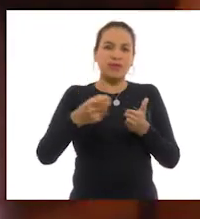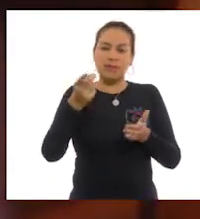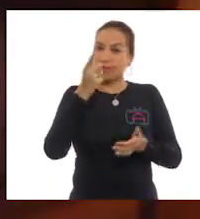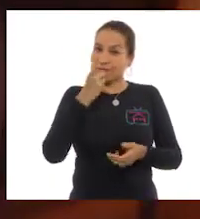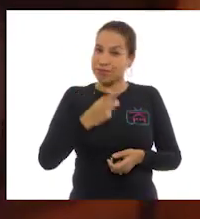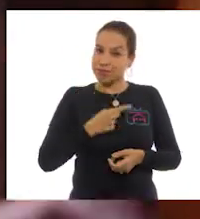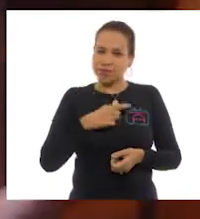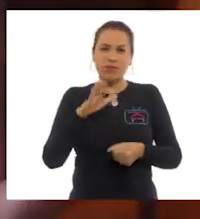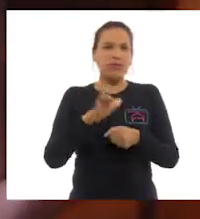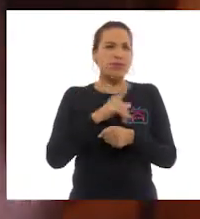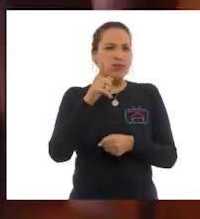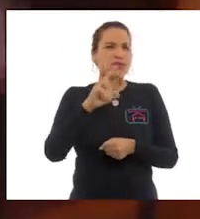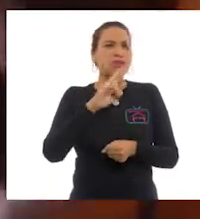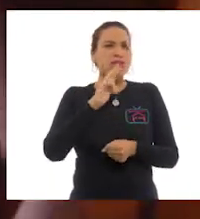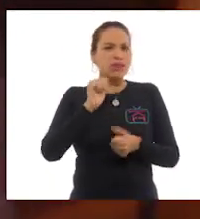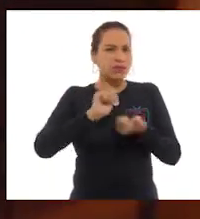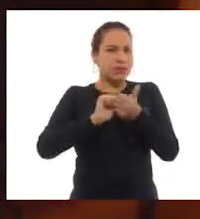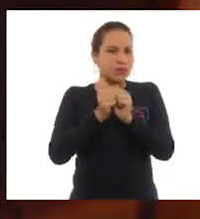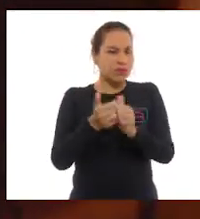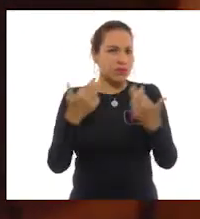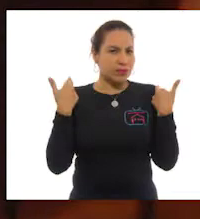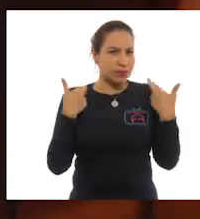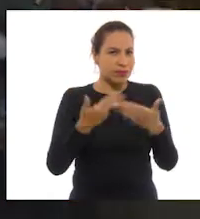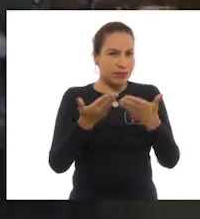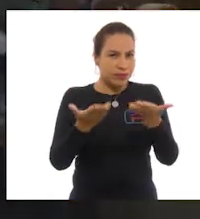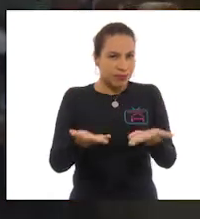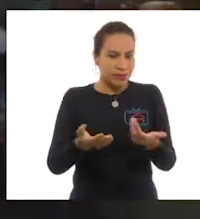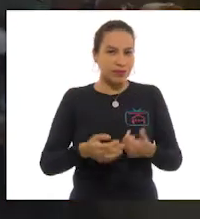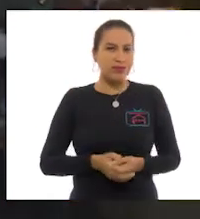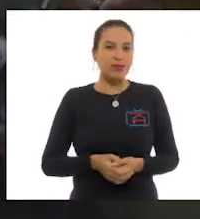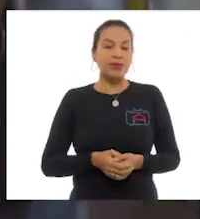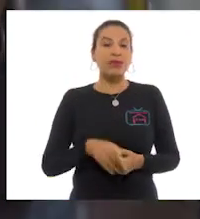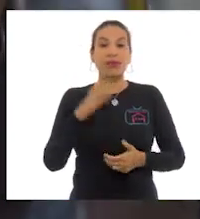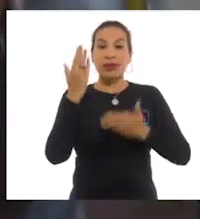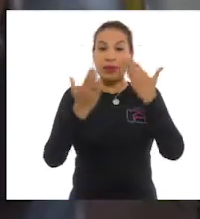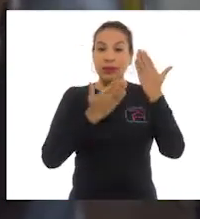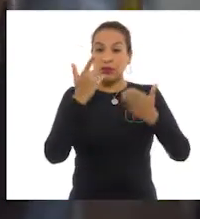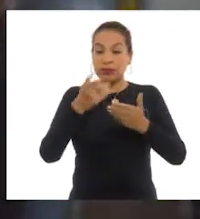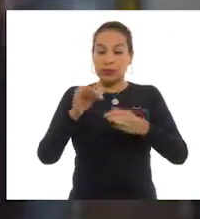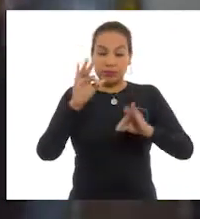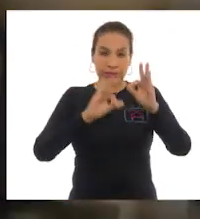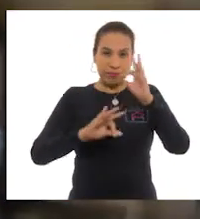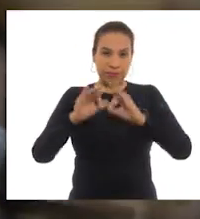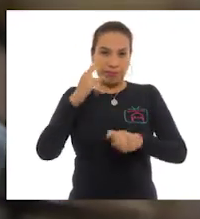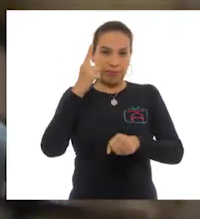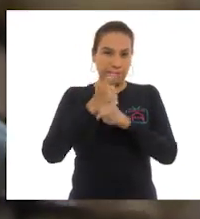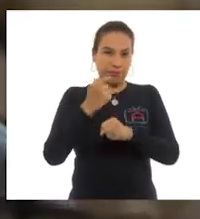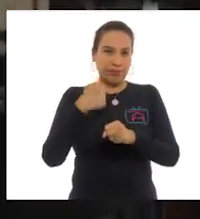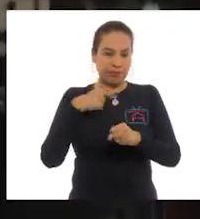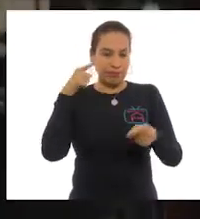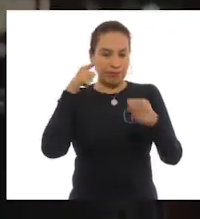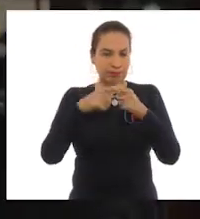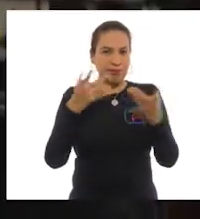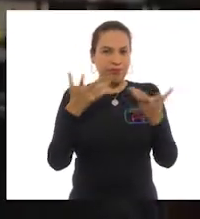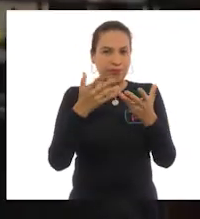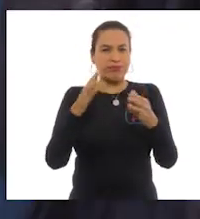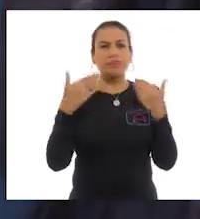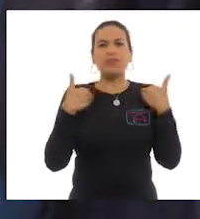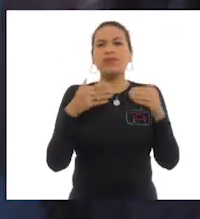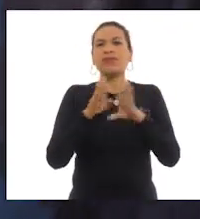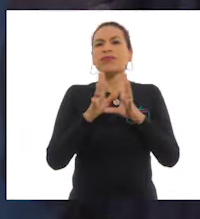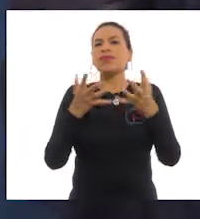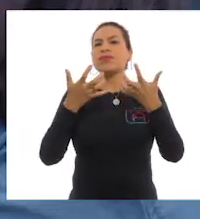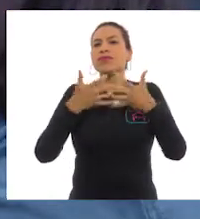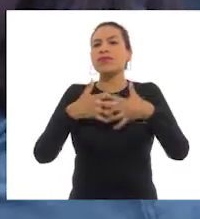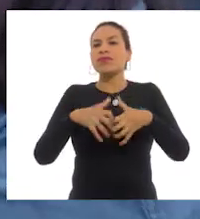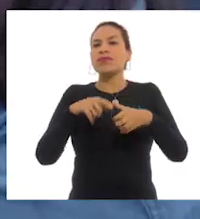dijera, ¿por qué mejor no te conviertes en maestra? Estudiar física fue mi primer reto y entender cómo